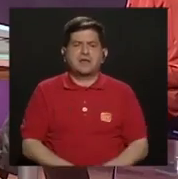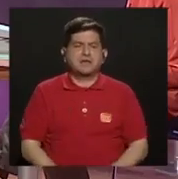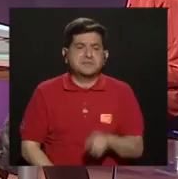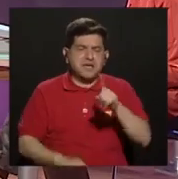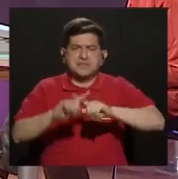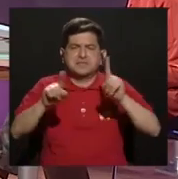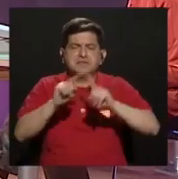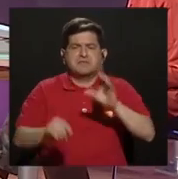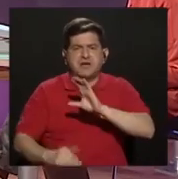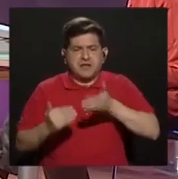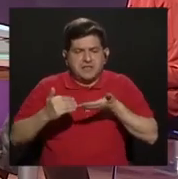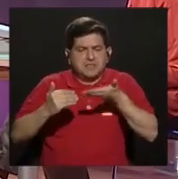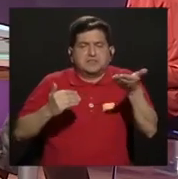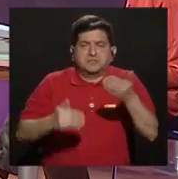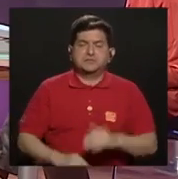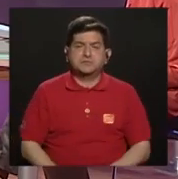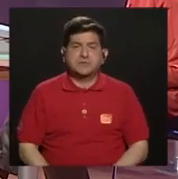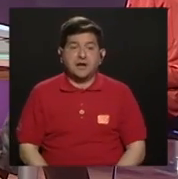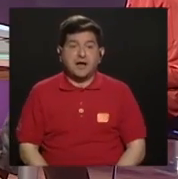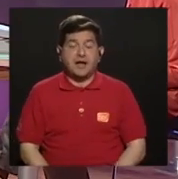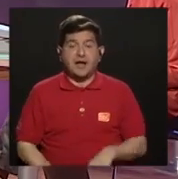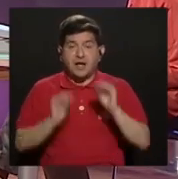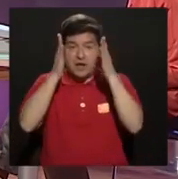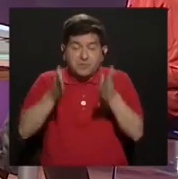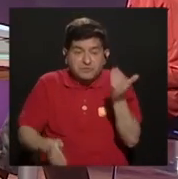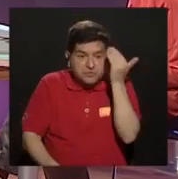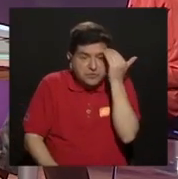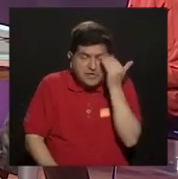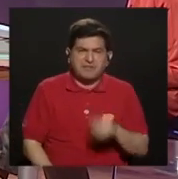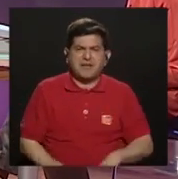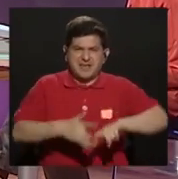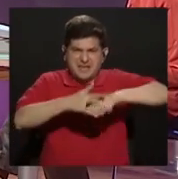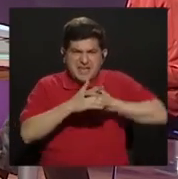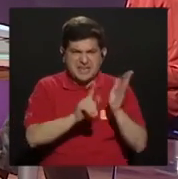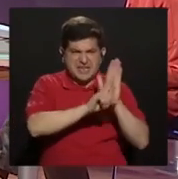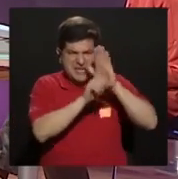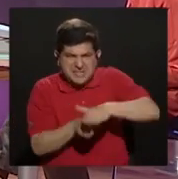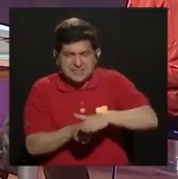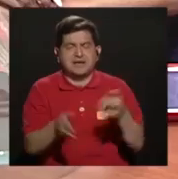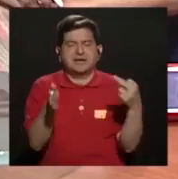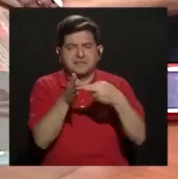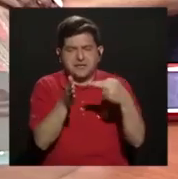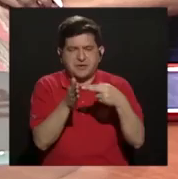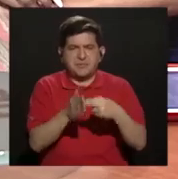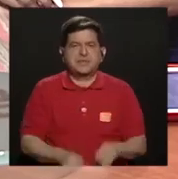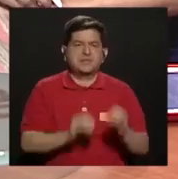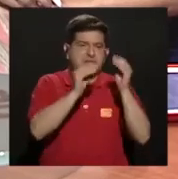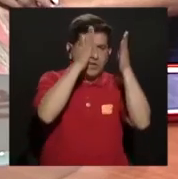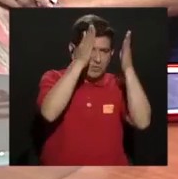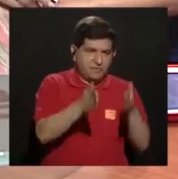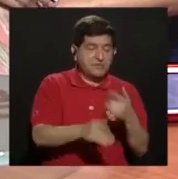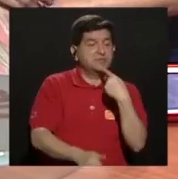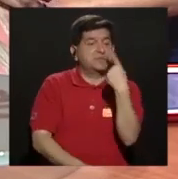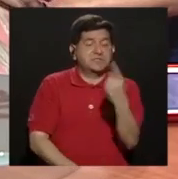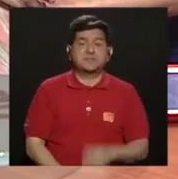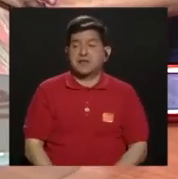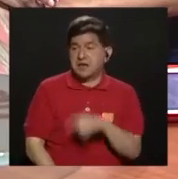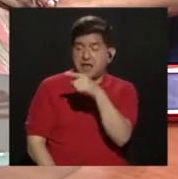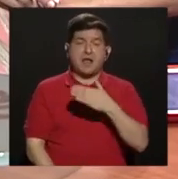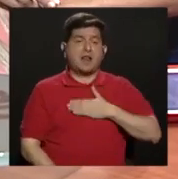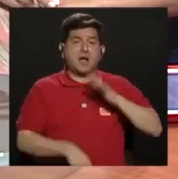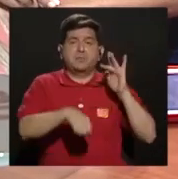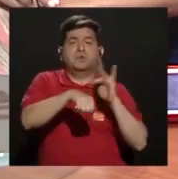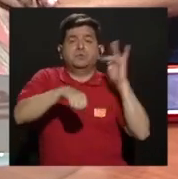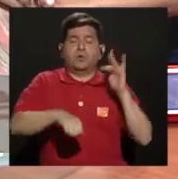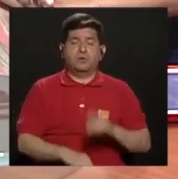los docentes no tienen información, entonces ahí empieza lo que es el bullying y se replica. Cuando voy a donde el profesor, cuando voy donde el maestro, le digo, mira, Pedrito me tocó, el